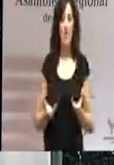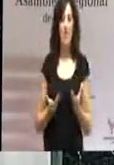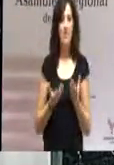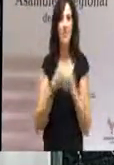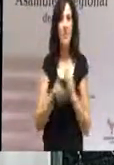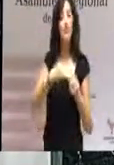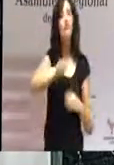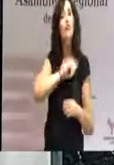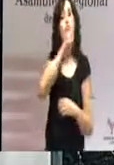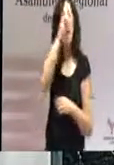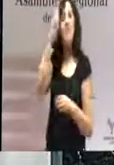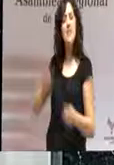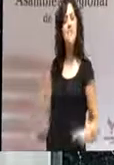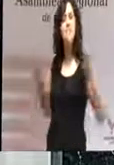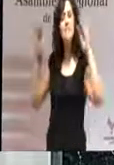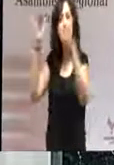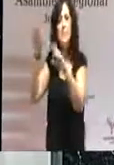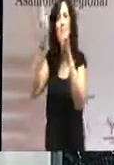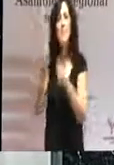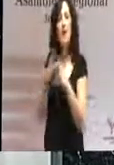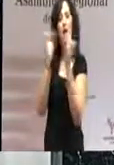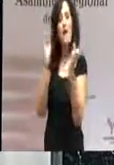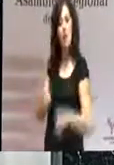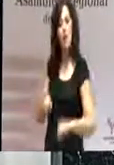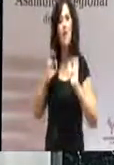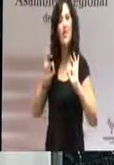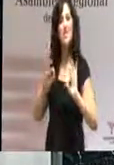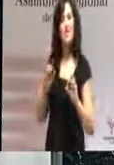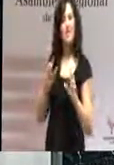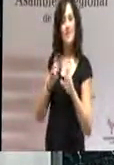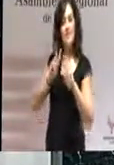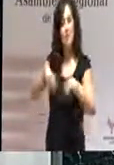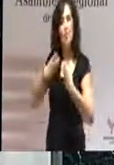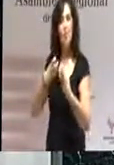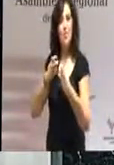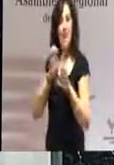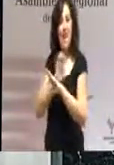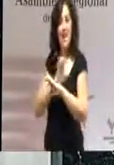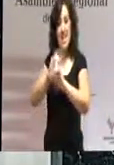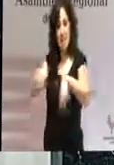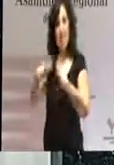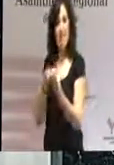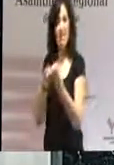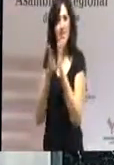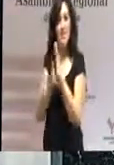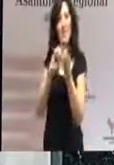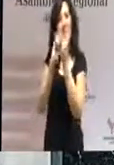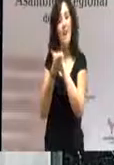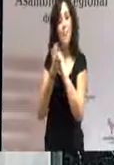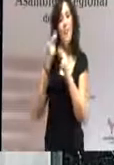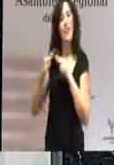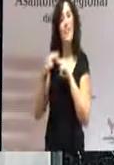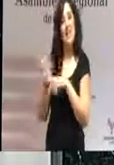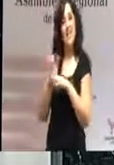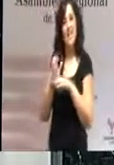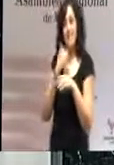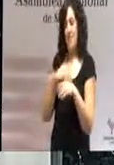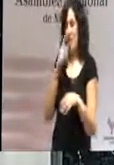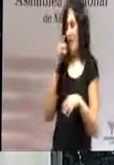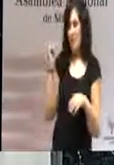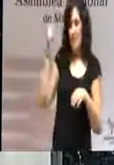con un acuerdo regional de energías renovables para exigir el cambio en la política energética de los últimos